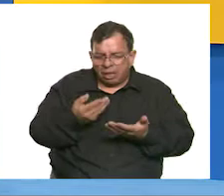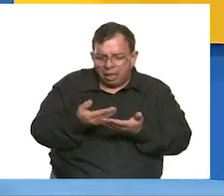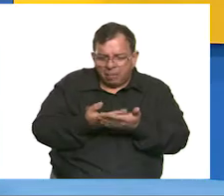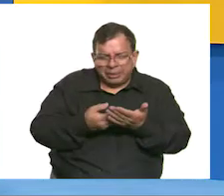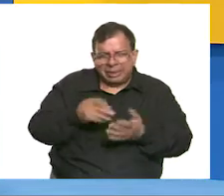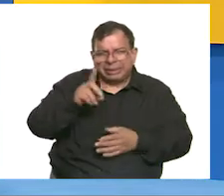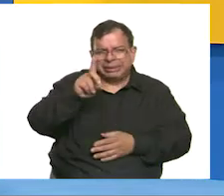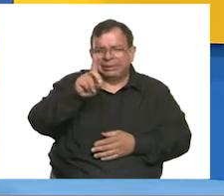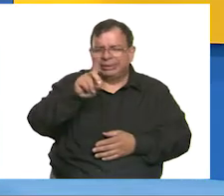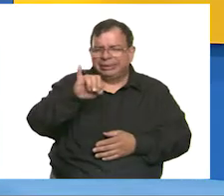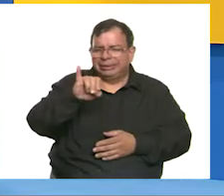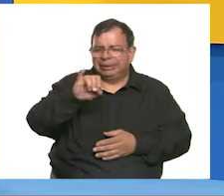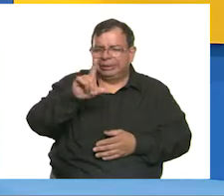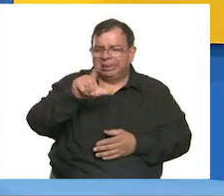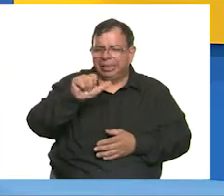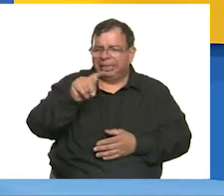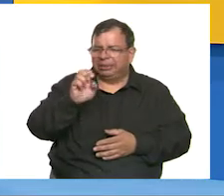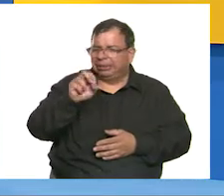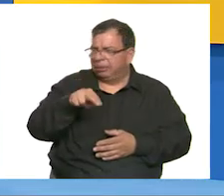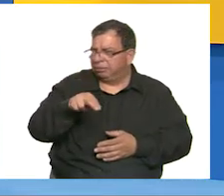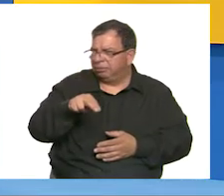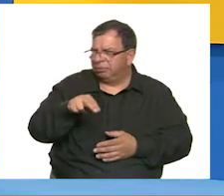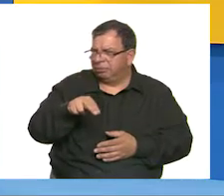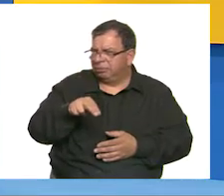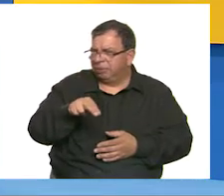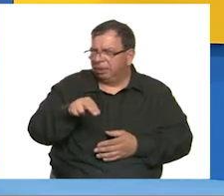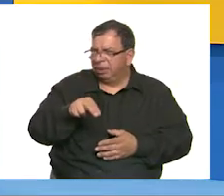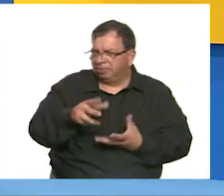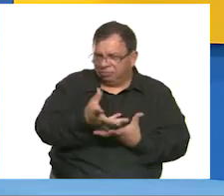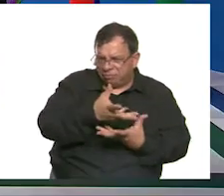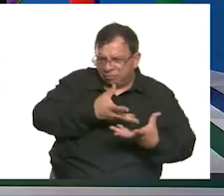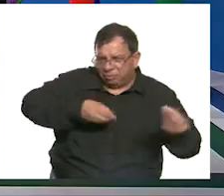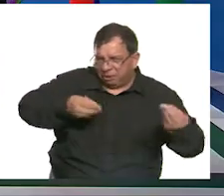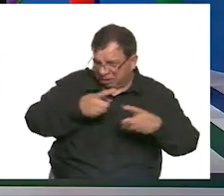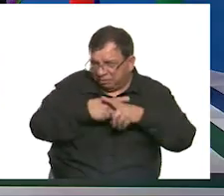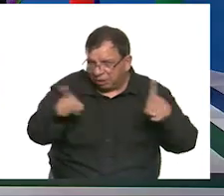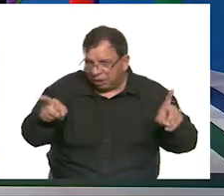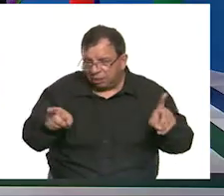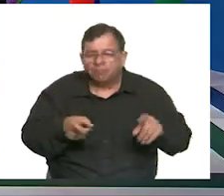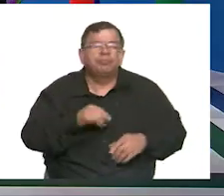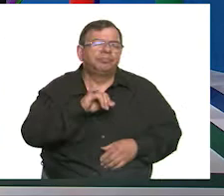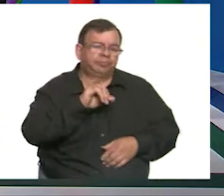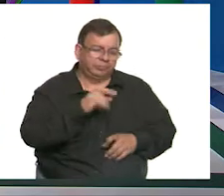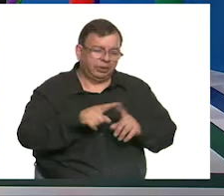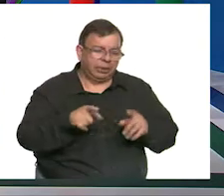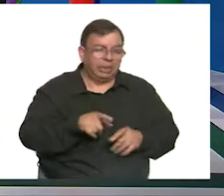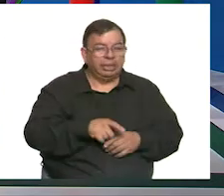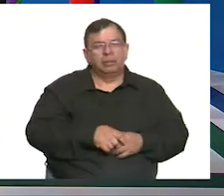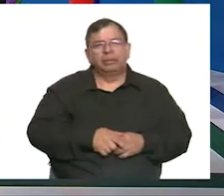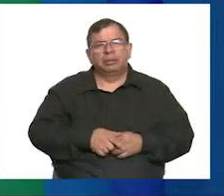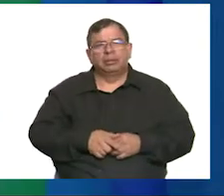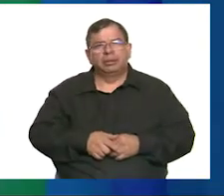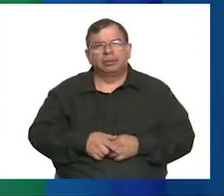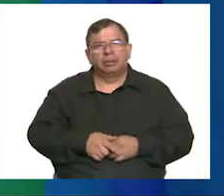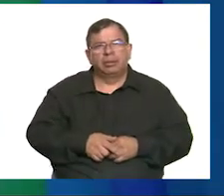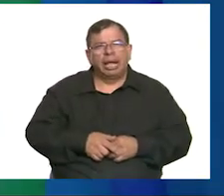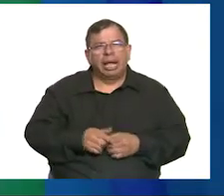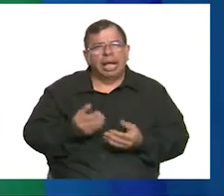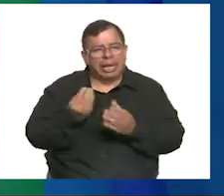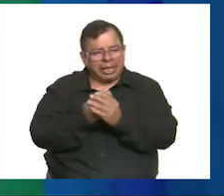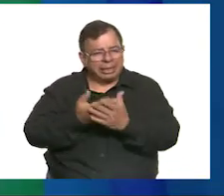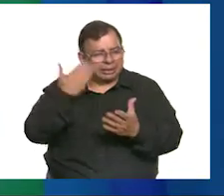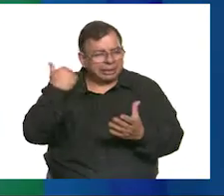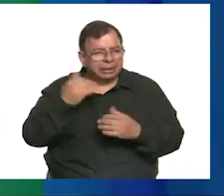con el calor, ¿no? ¿Eso es distinto que la transferencia de calor? Es correcto. Como lo hemos comentado en otras